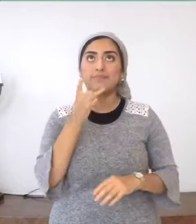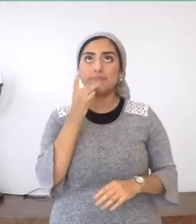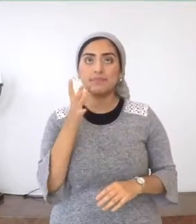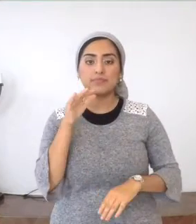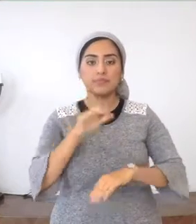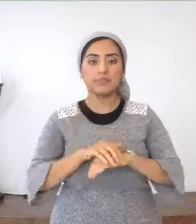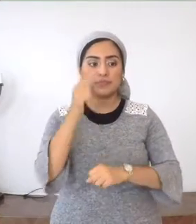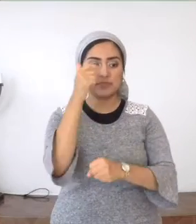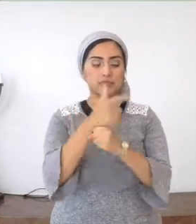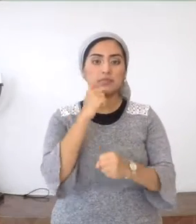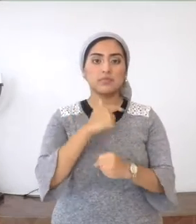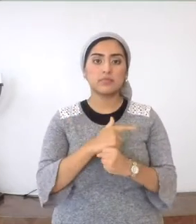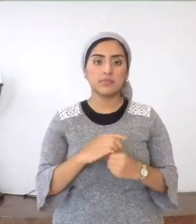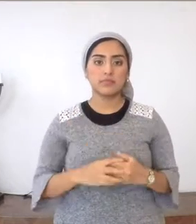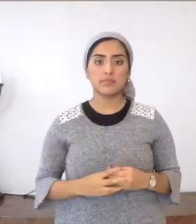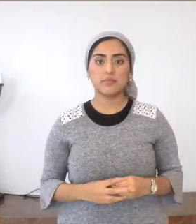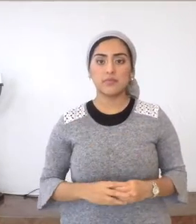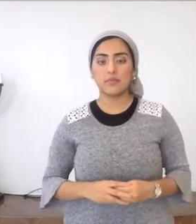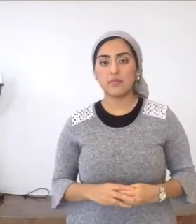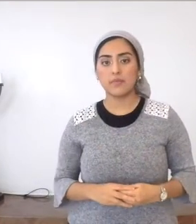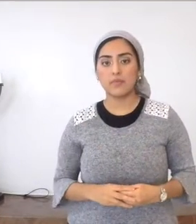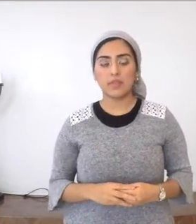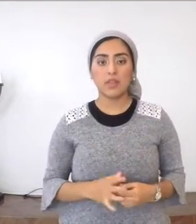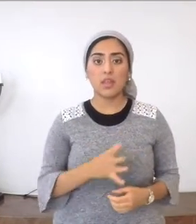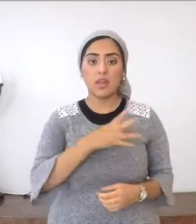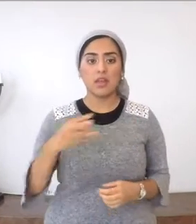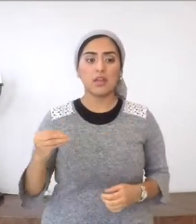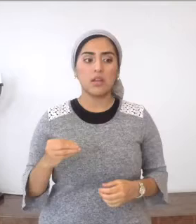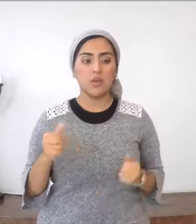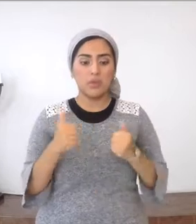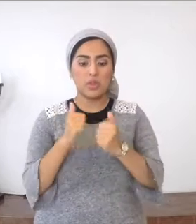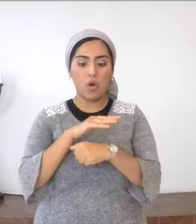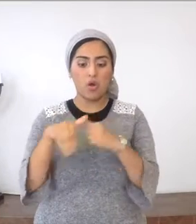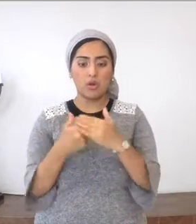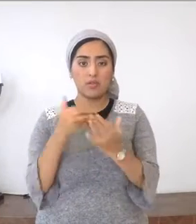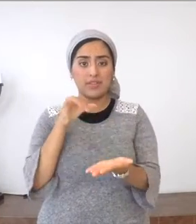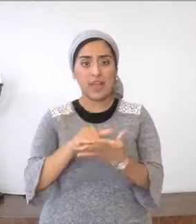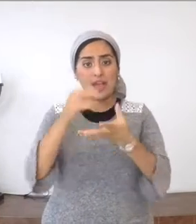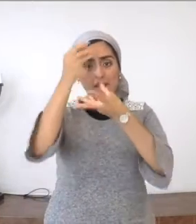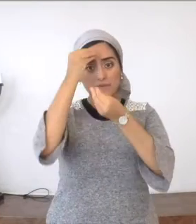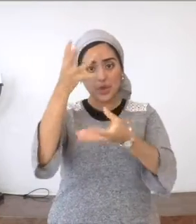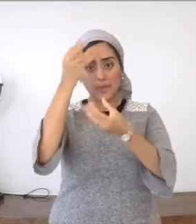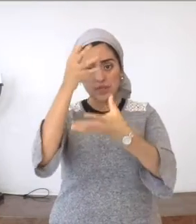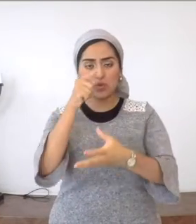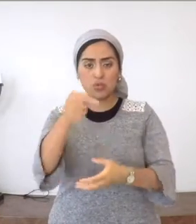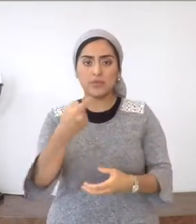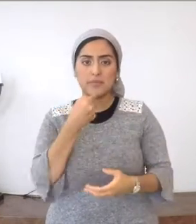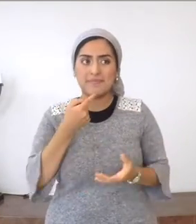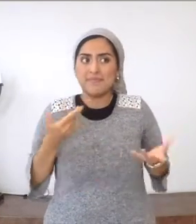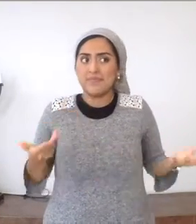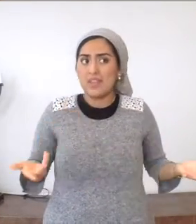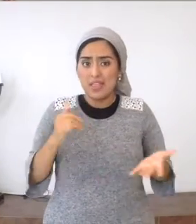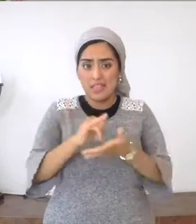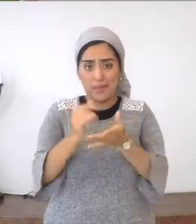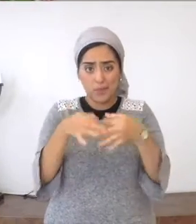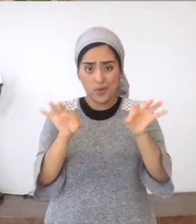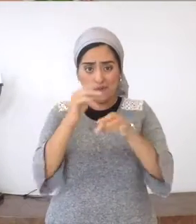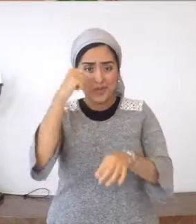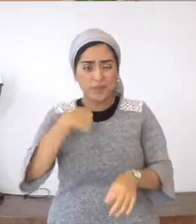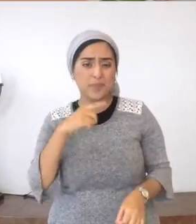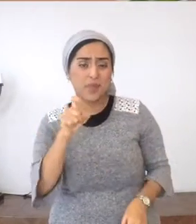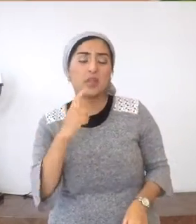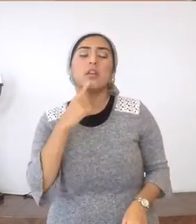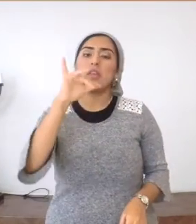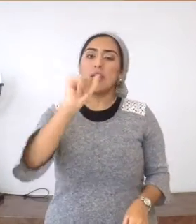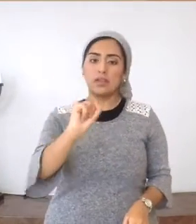Toda Ahora Vamos a prender Las luces Amados Y bueno Con toda esta información